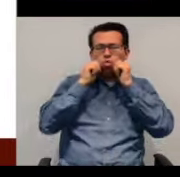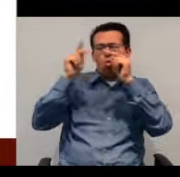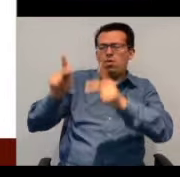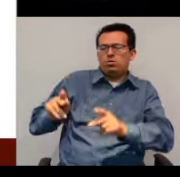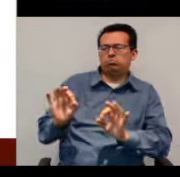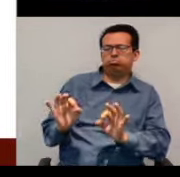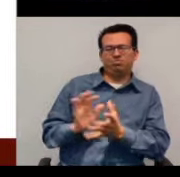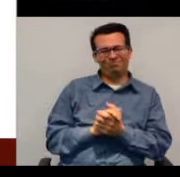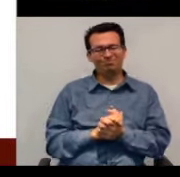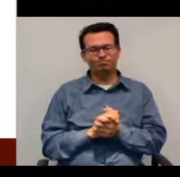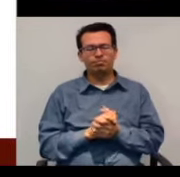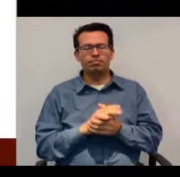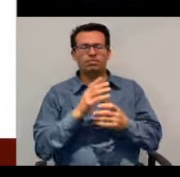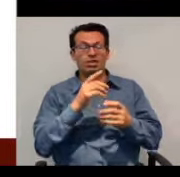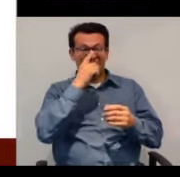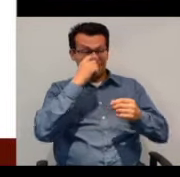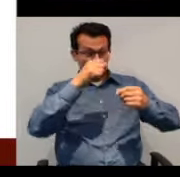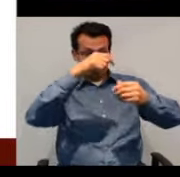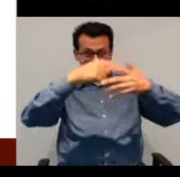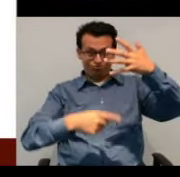en el enfoque de derechos.